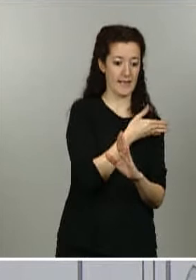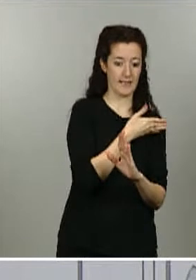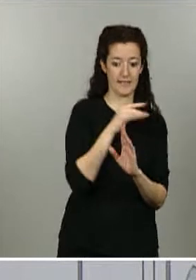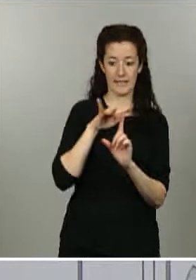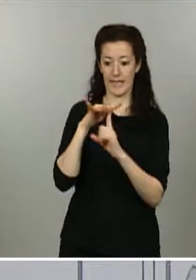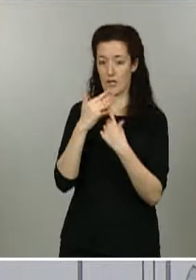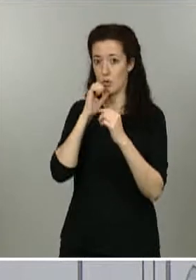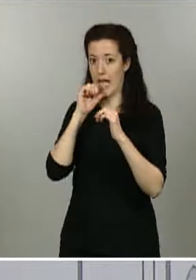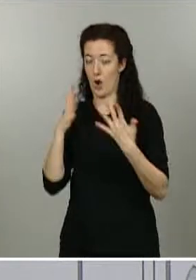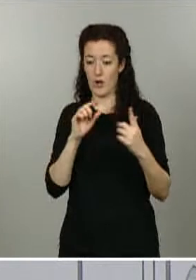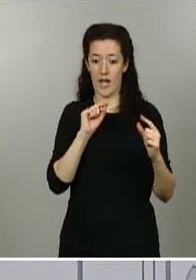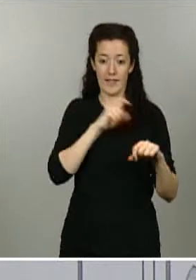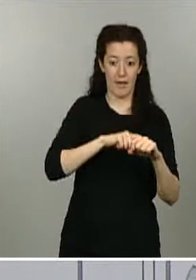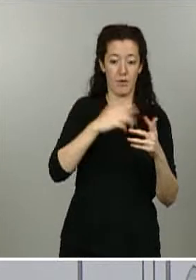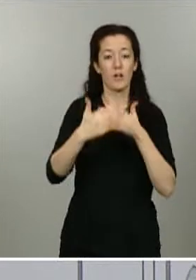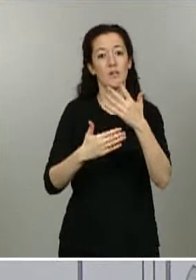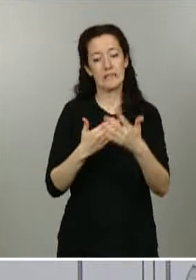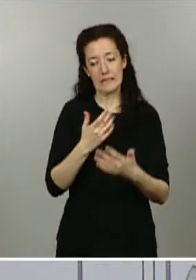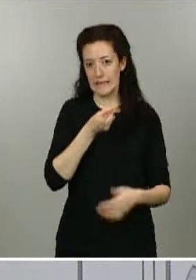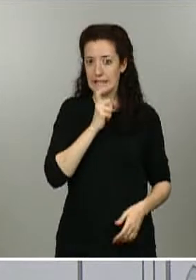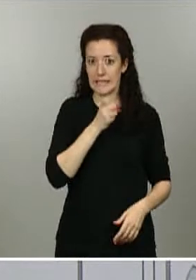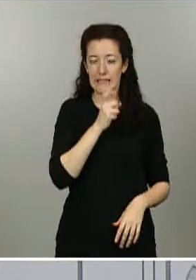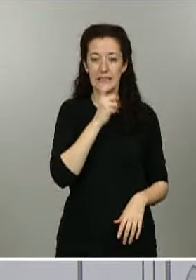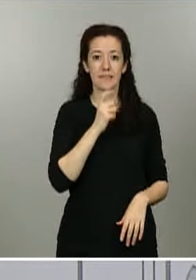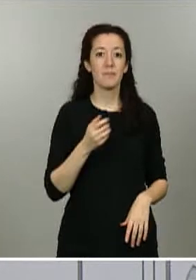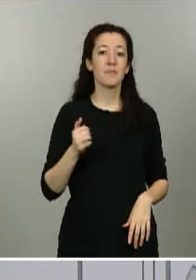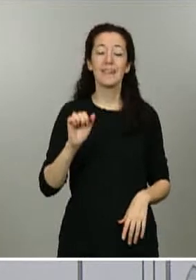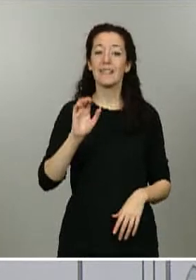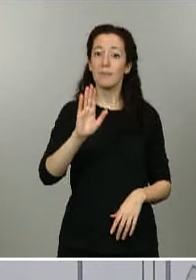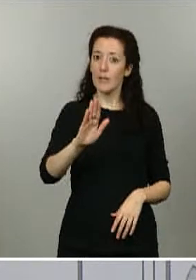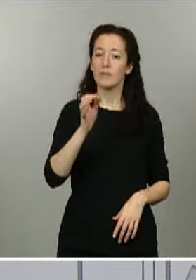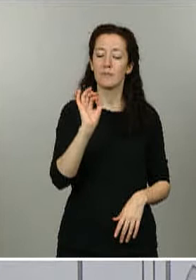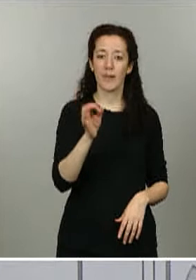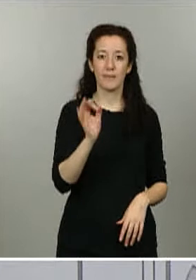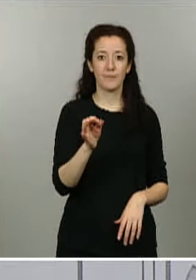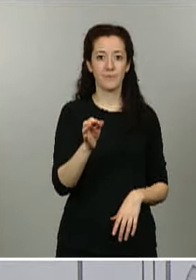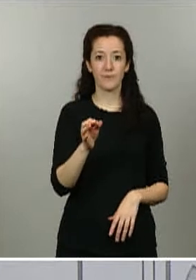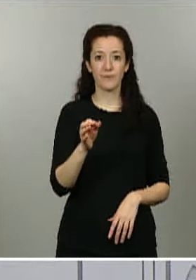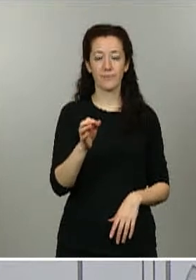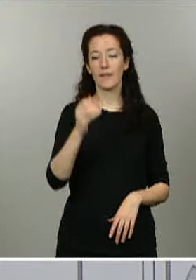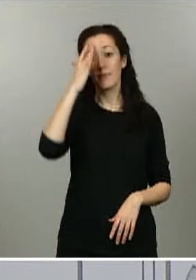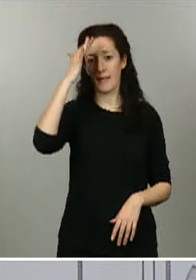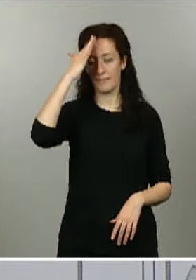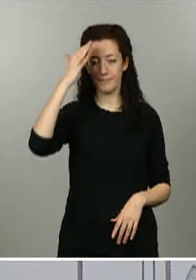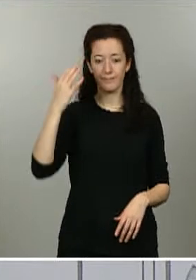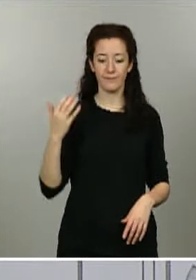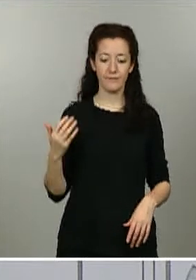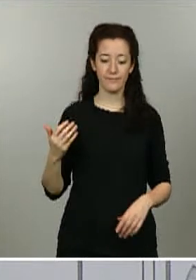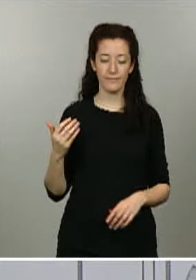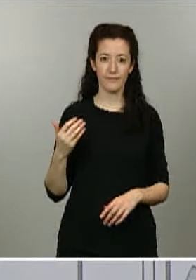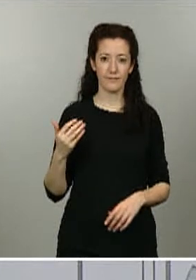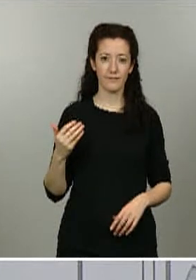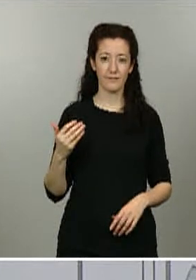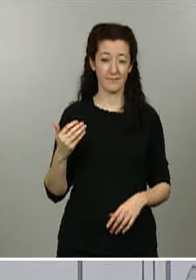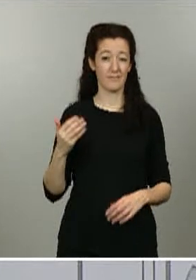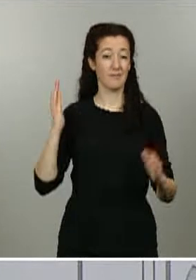sí que es verdad que si hubiera habido un efecto de transmisión producido durante los primeros días del inicio de los paseos con los niños,